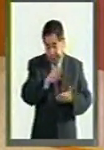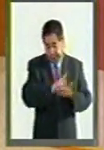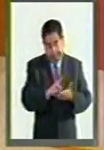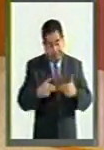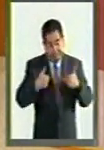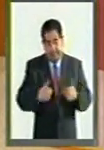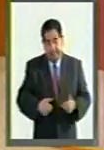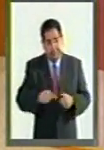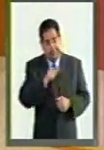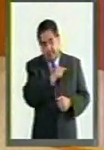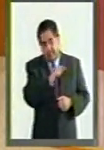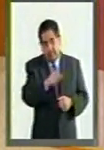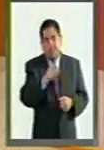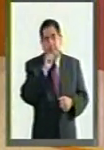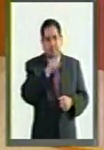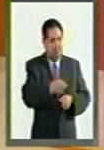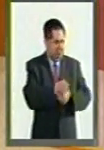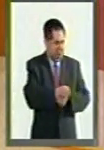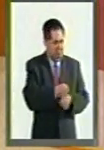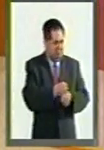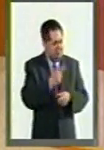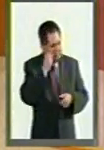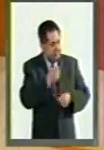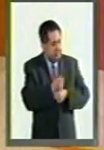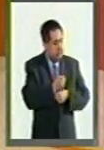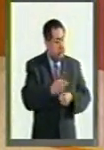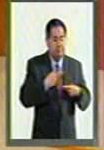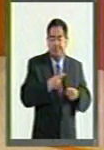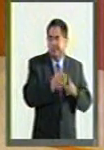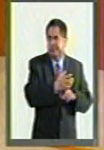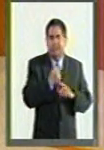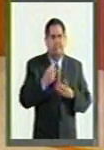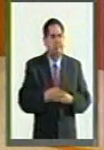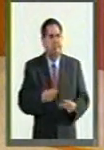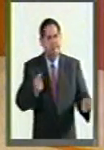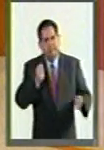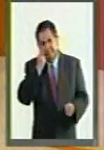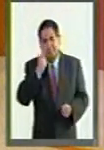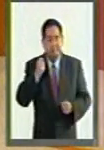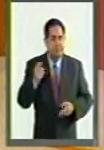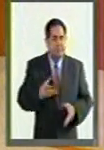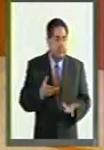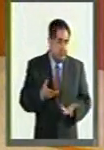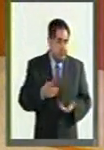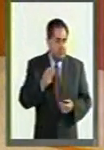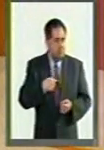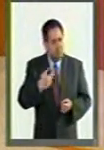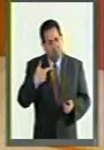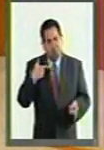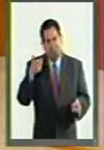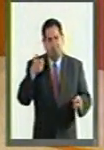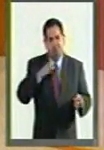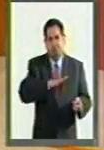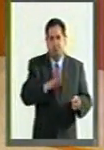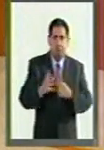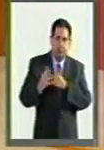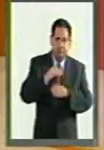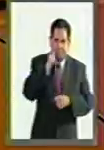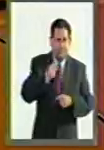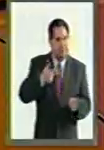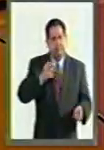derechos humanos, incluido la tortura, la desaparición forzada y las ejecuciones